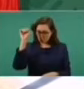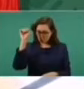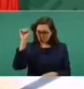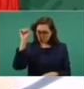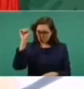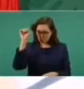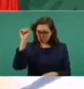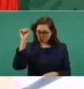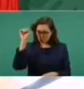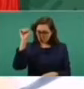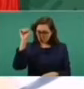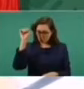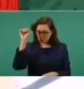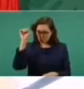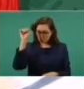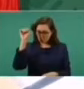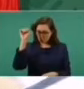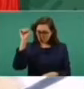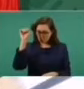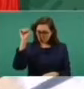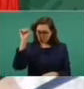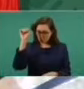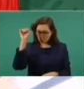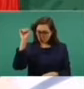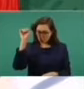de Mexicana de Aviación, ¿sí?